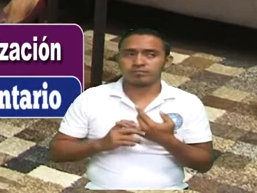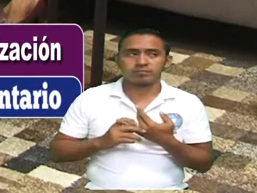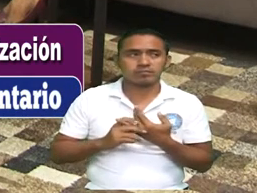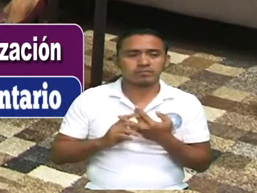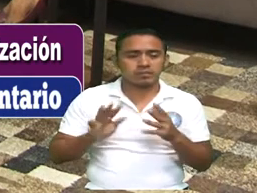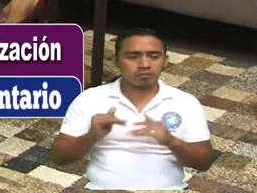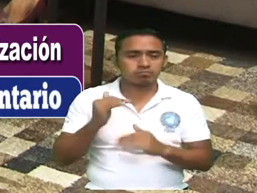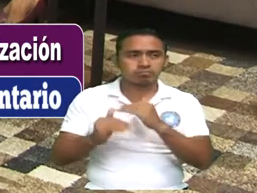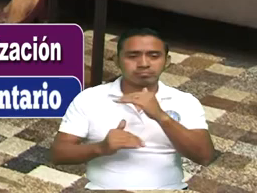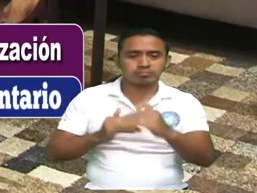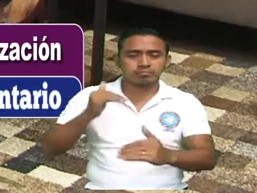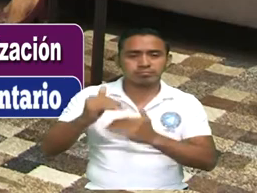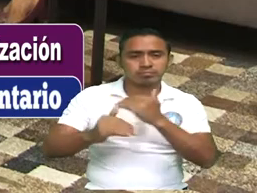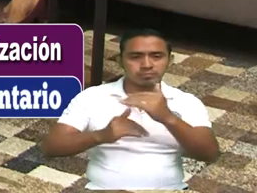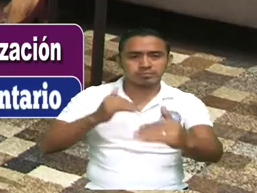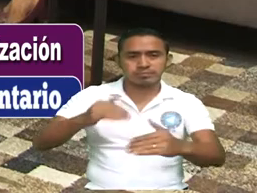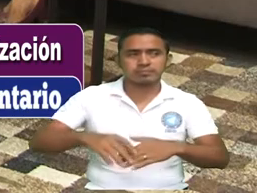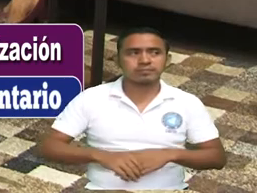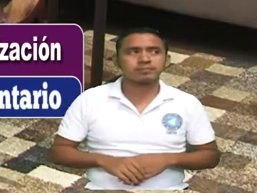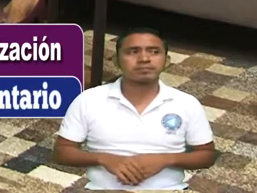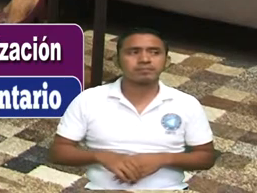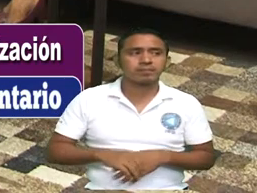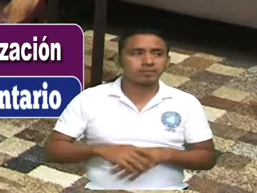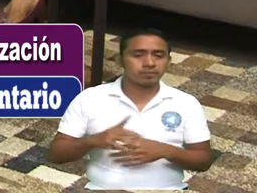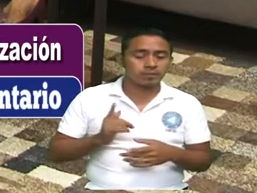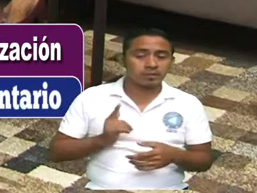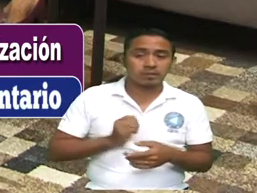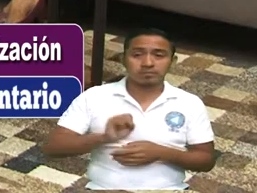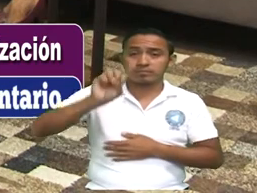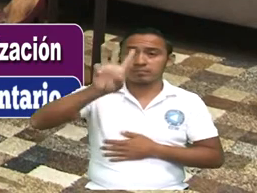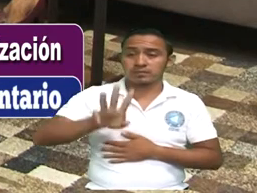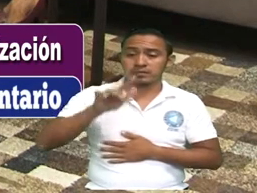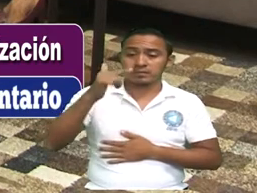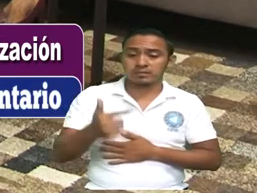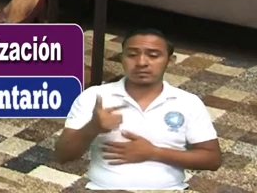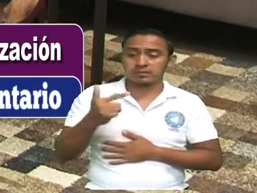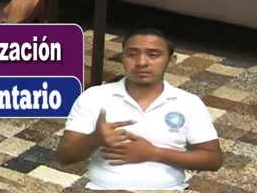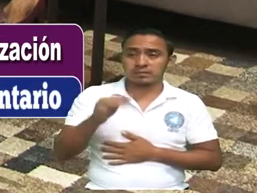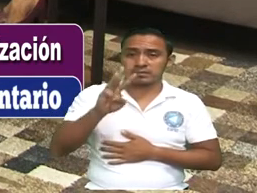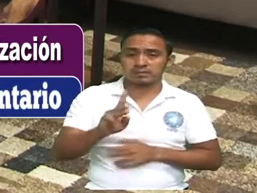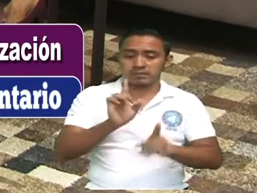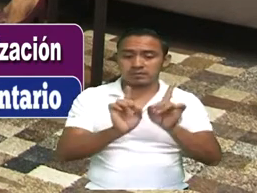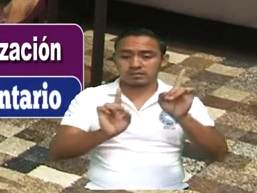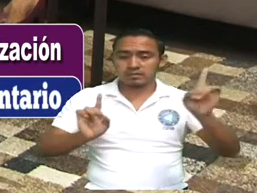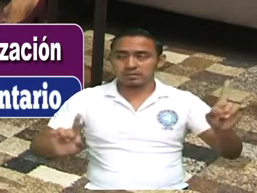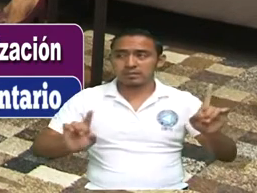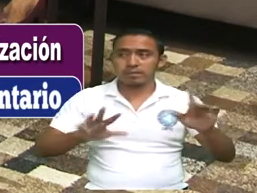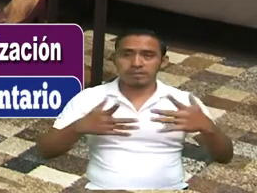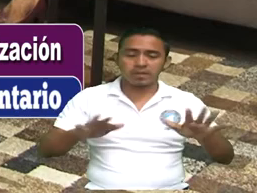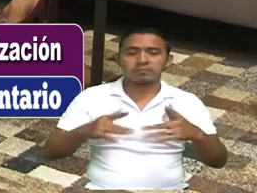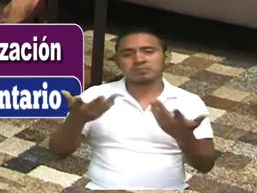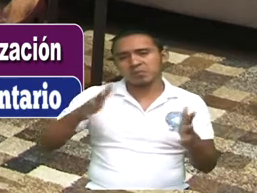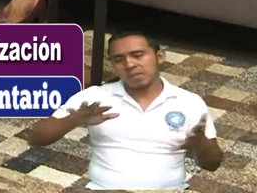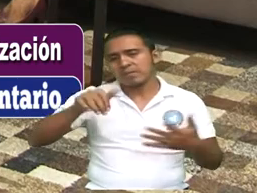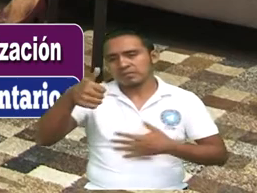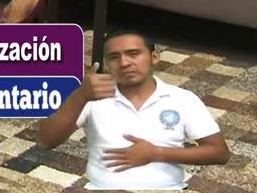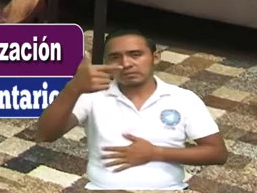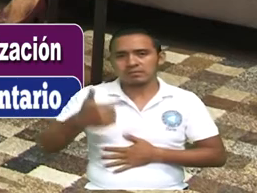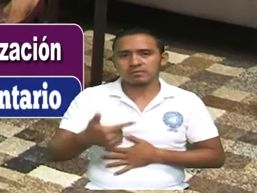avanzando hasta llegar a obtener un tercer nivel, que era prácticamente el equivalente al sexto